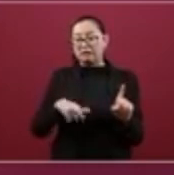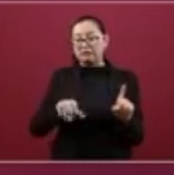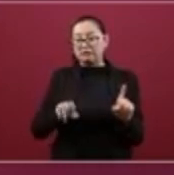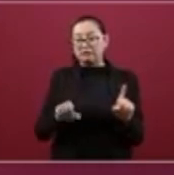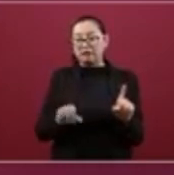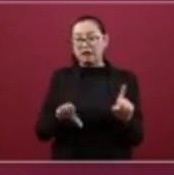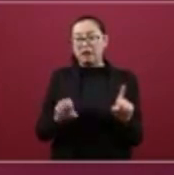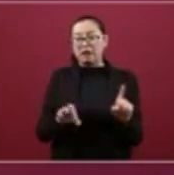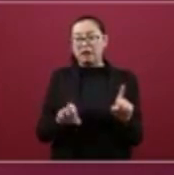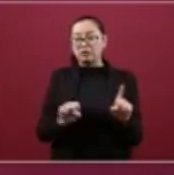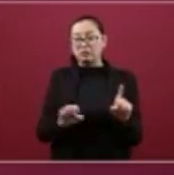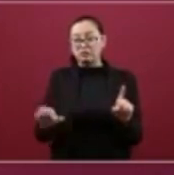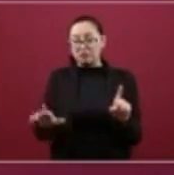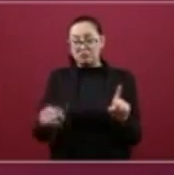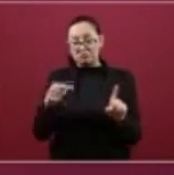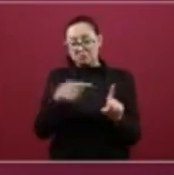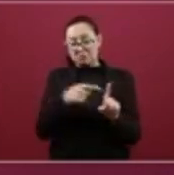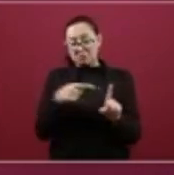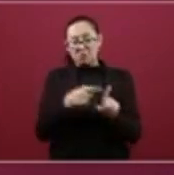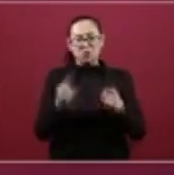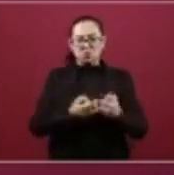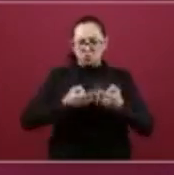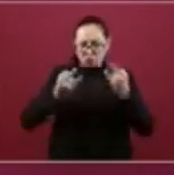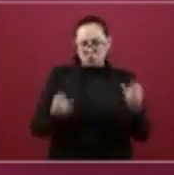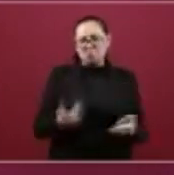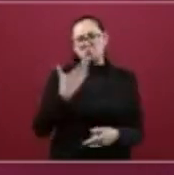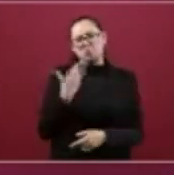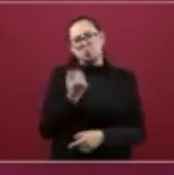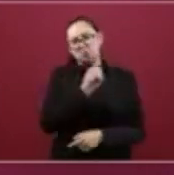buen historiador,